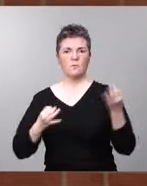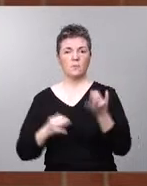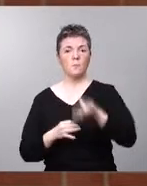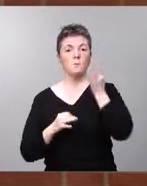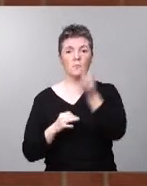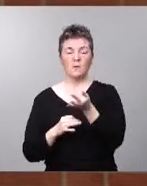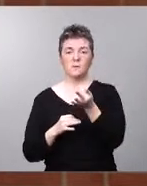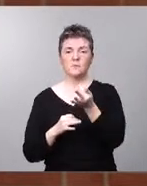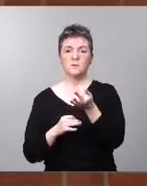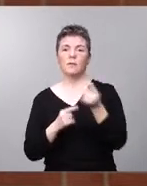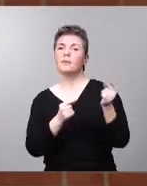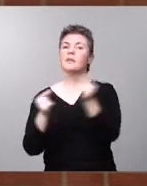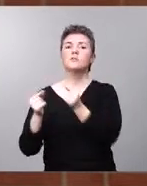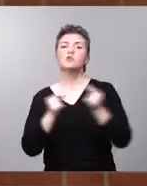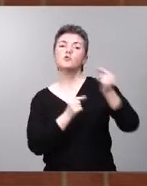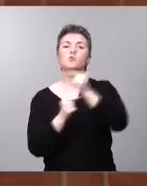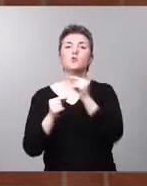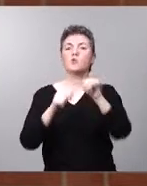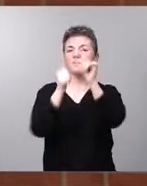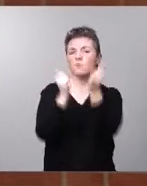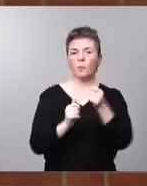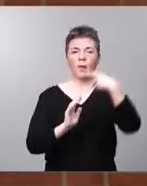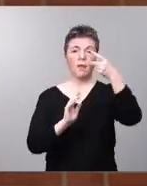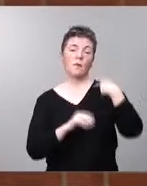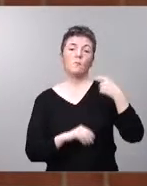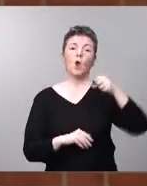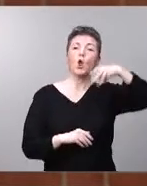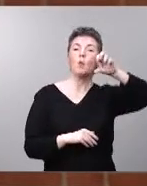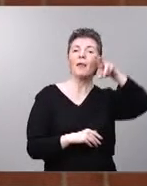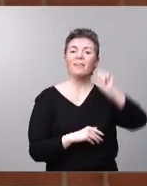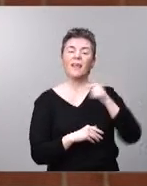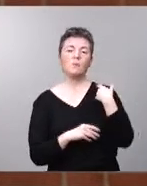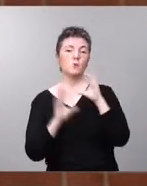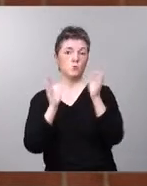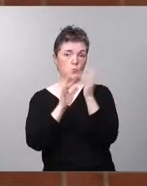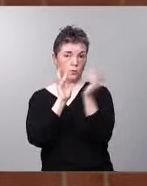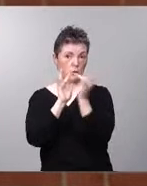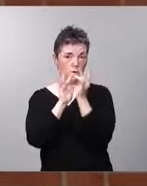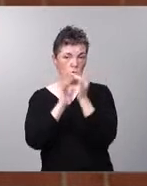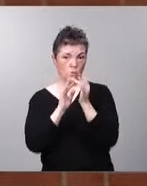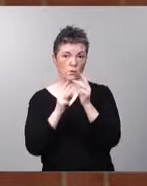discusiones dentro del formato de normandía y el grupo de contacto trilateral